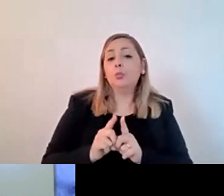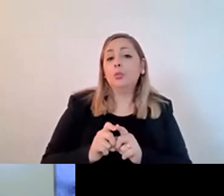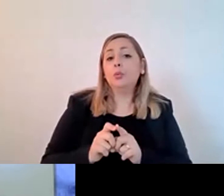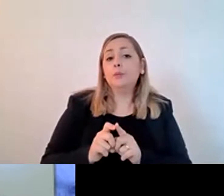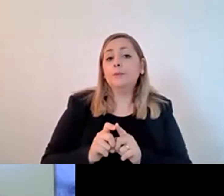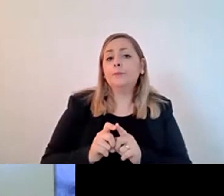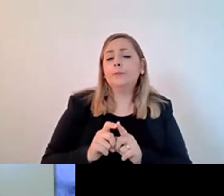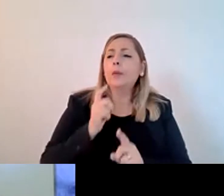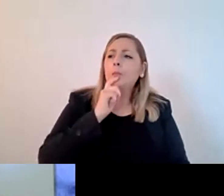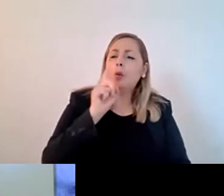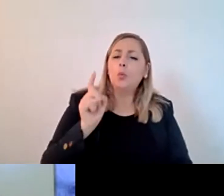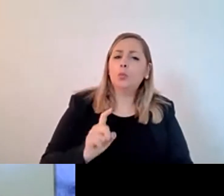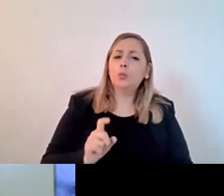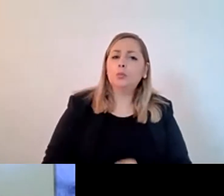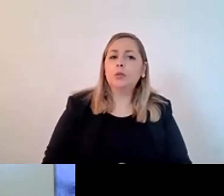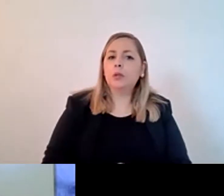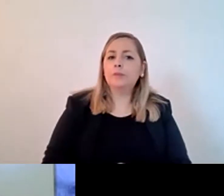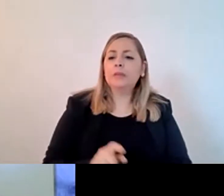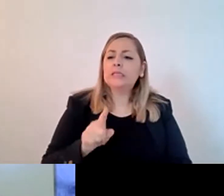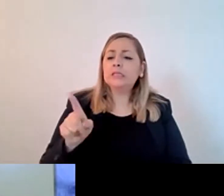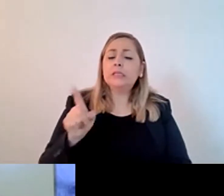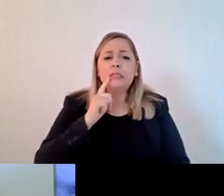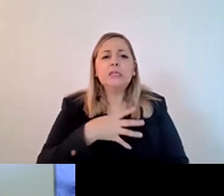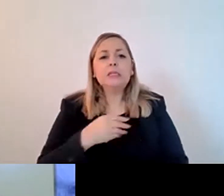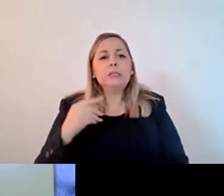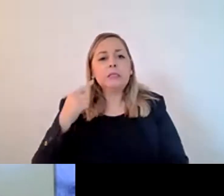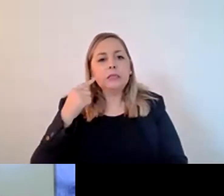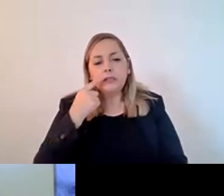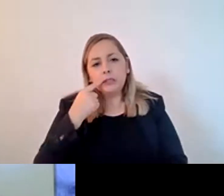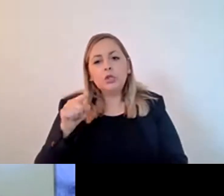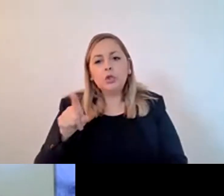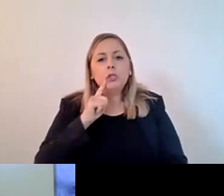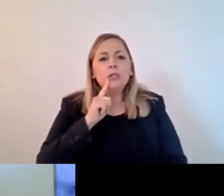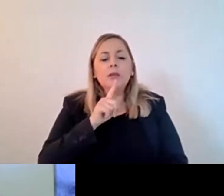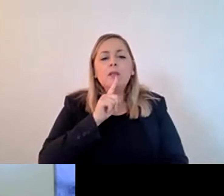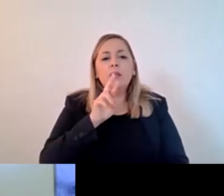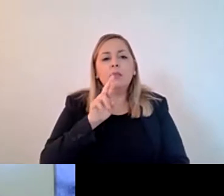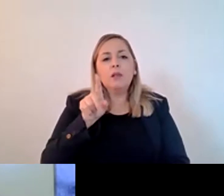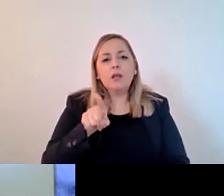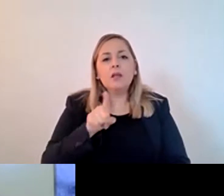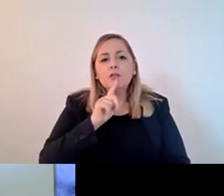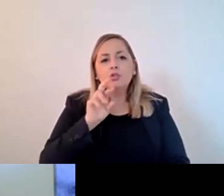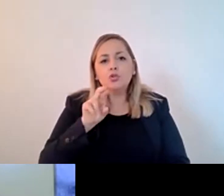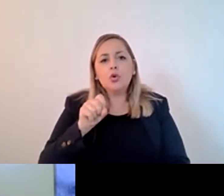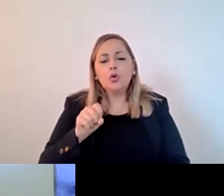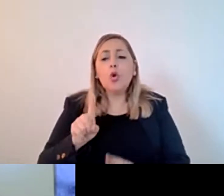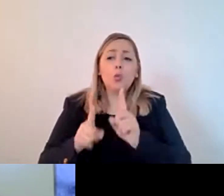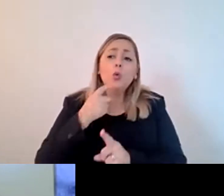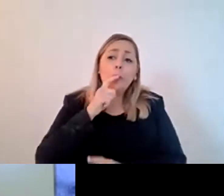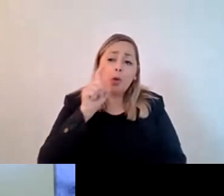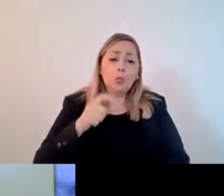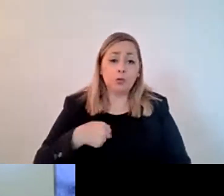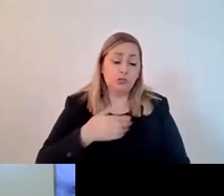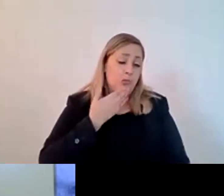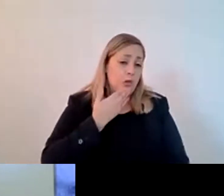hacen la pregunta cuando tienen un hijo que tiene ese trastorno, uno se pregunta, y yo también debo haber sido así un